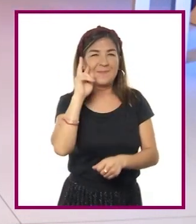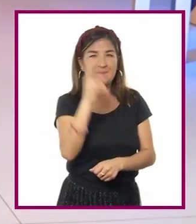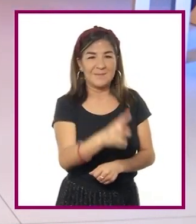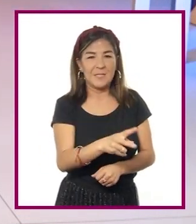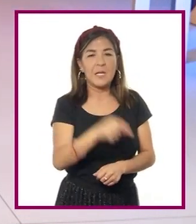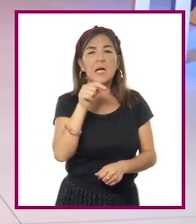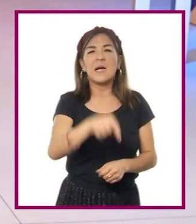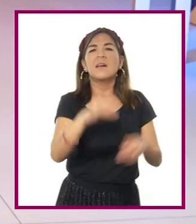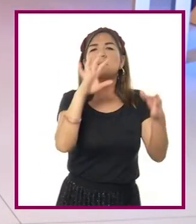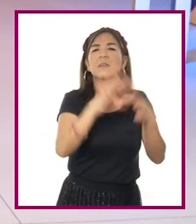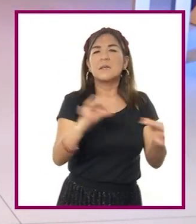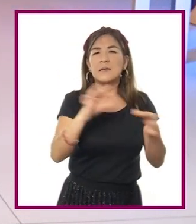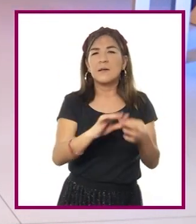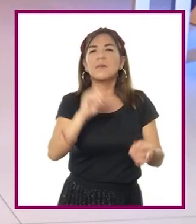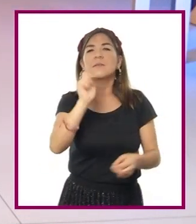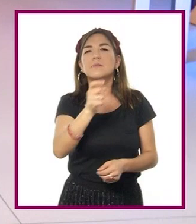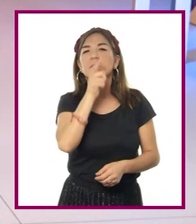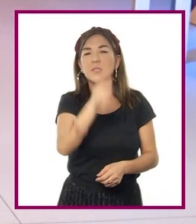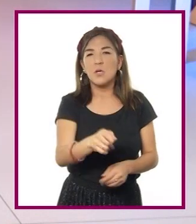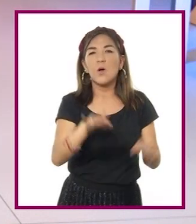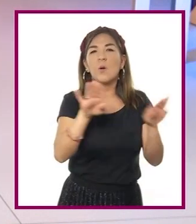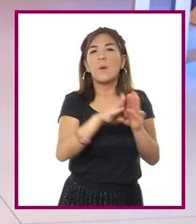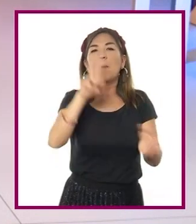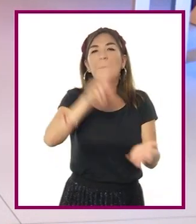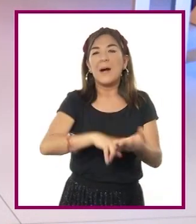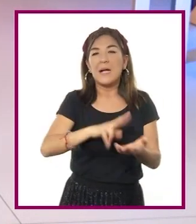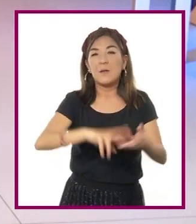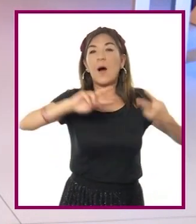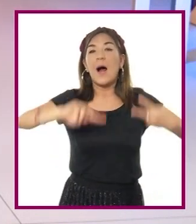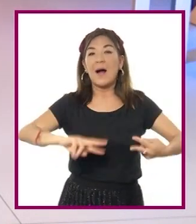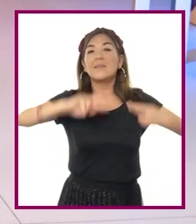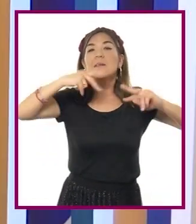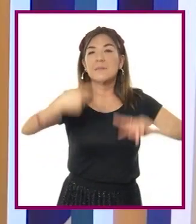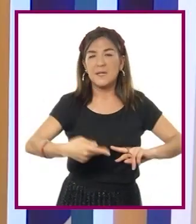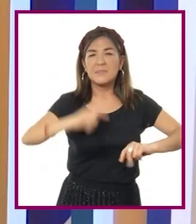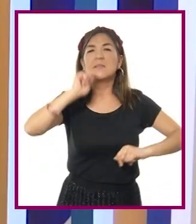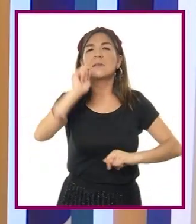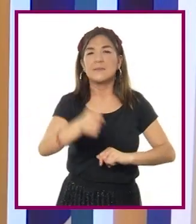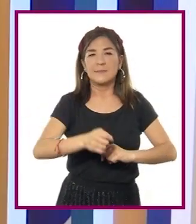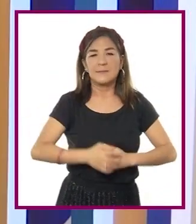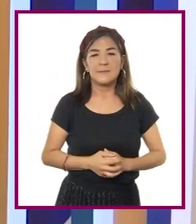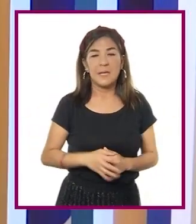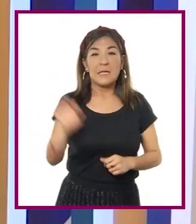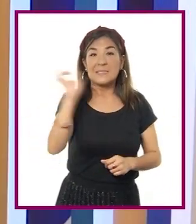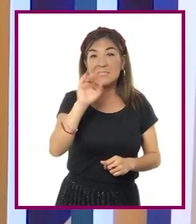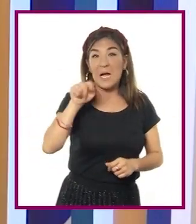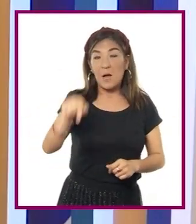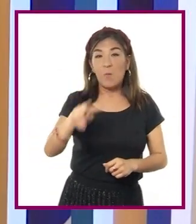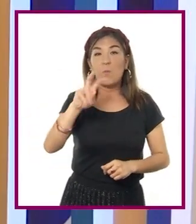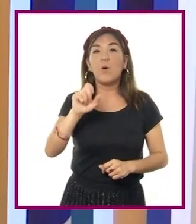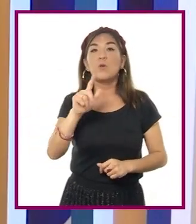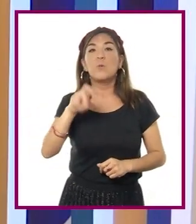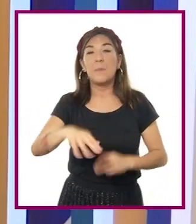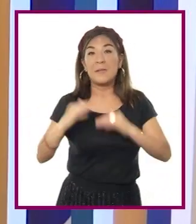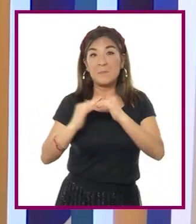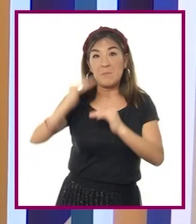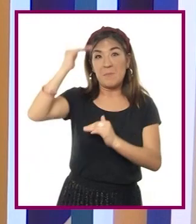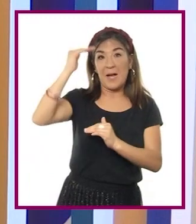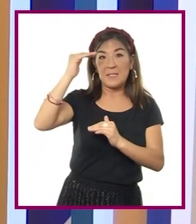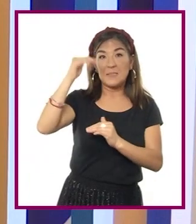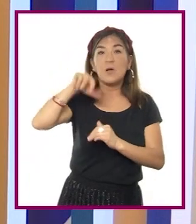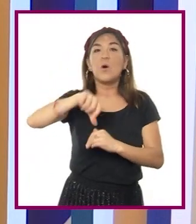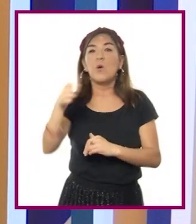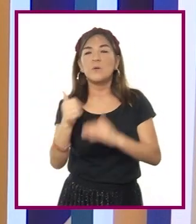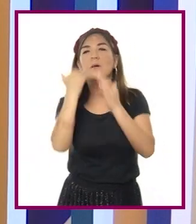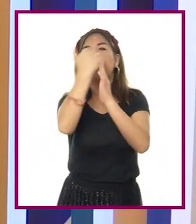en esta ley interviene la proporcionalidad inversa, debido a que si el volumen aumenta, la